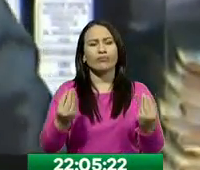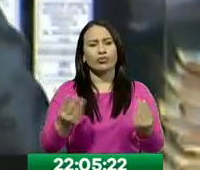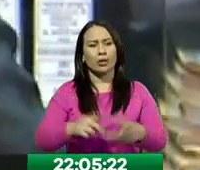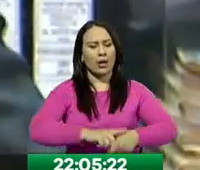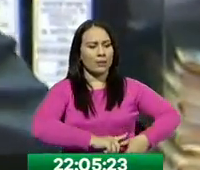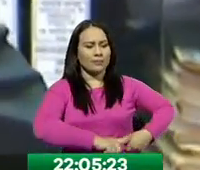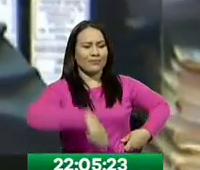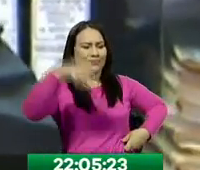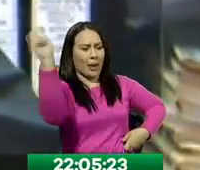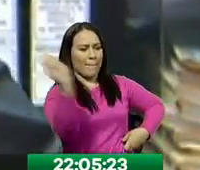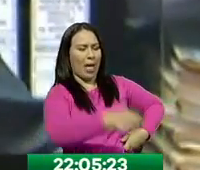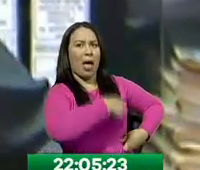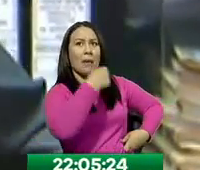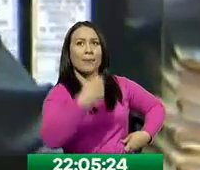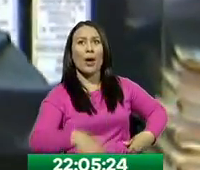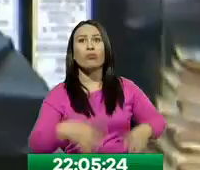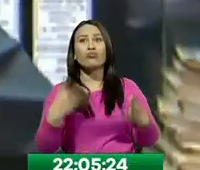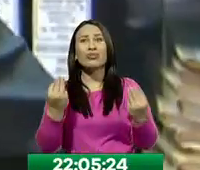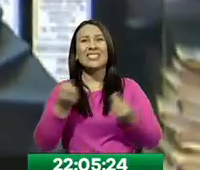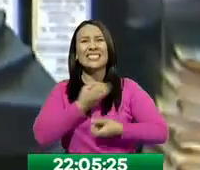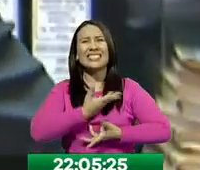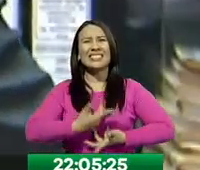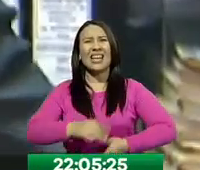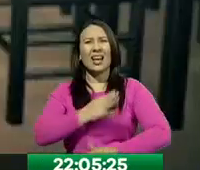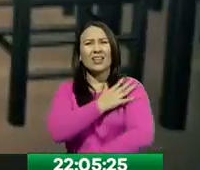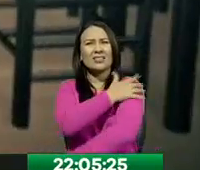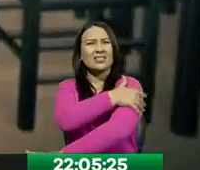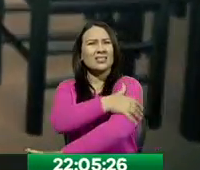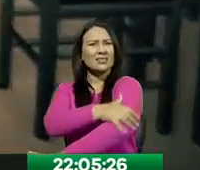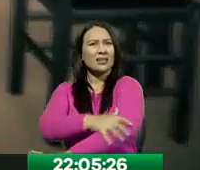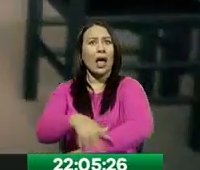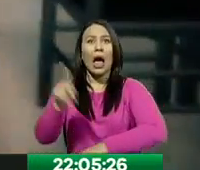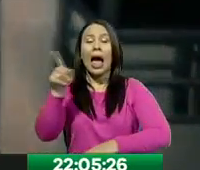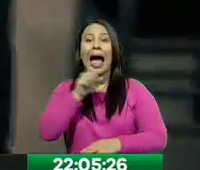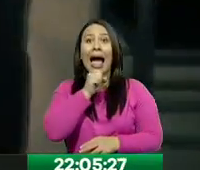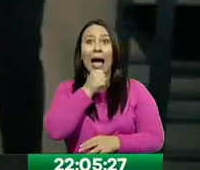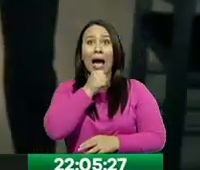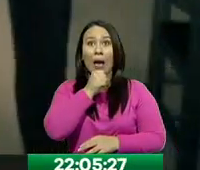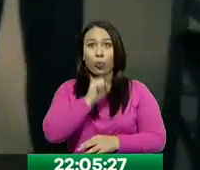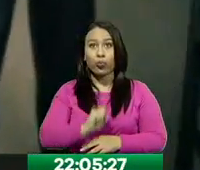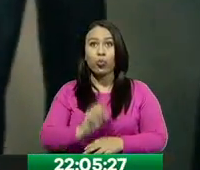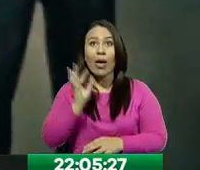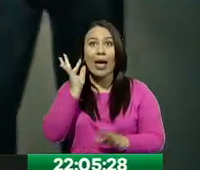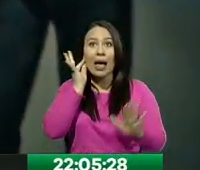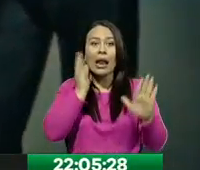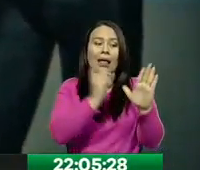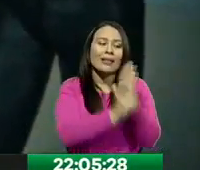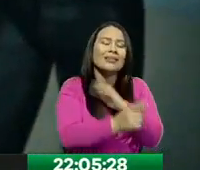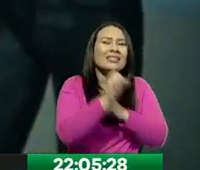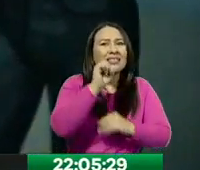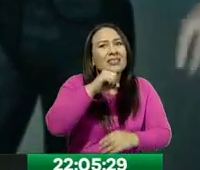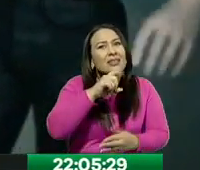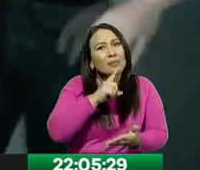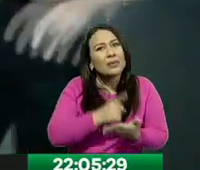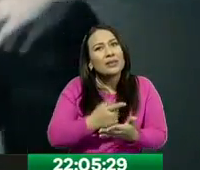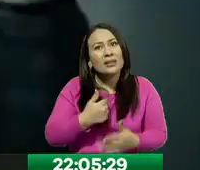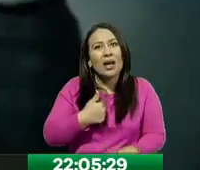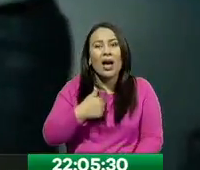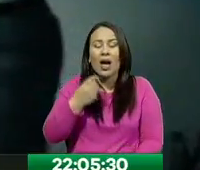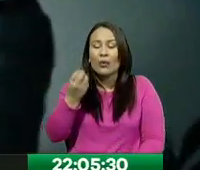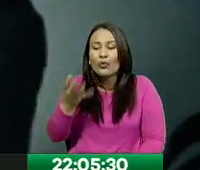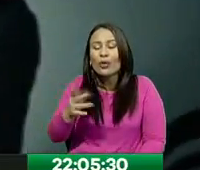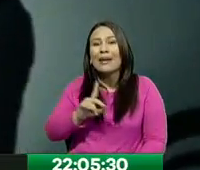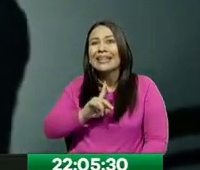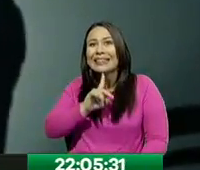y obviamente las huellas de la sangre que estaba brotándole sobre la piel. La abuelita del día que estuvo aquí en la fiscalía, que indicó de que efectivamente ella había manifestado